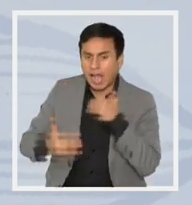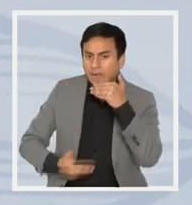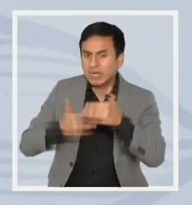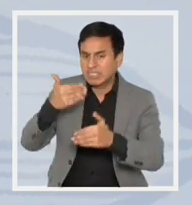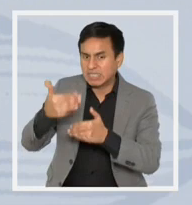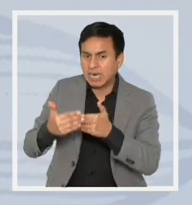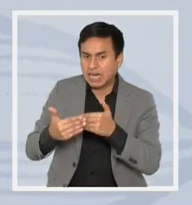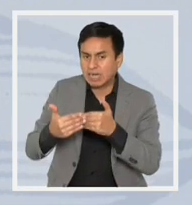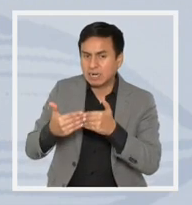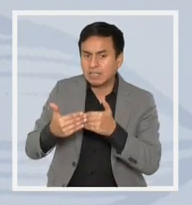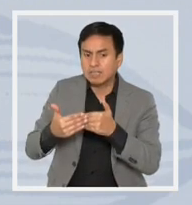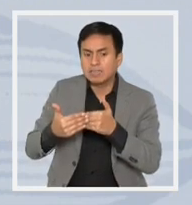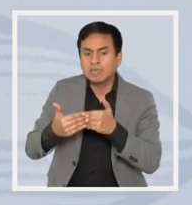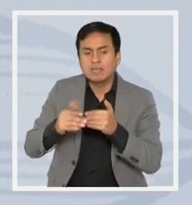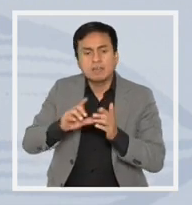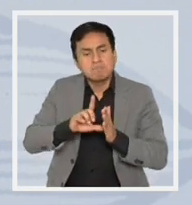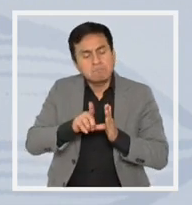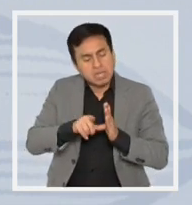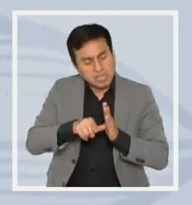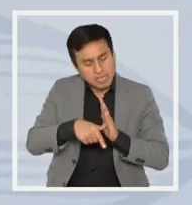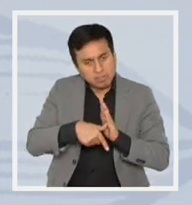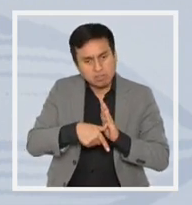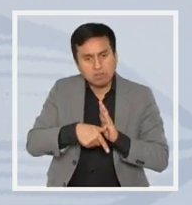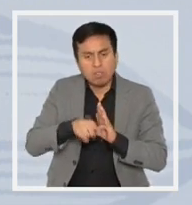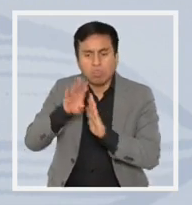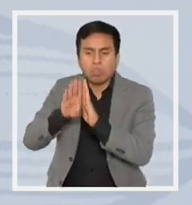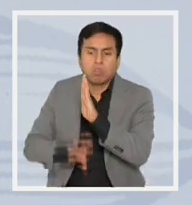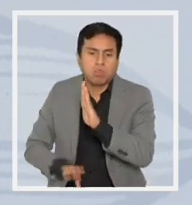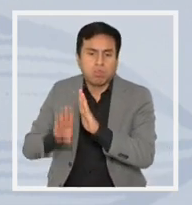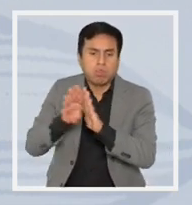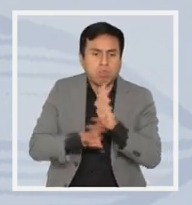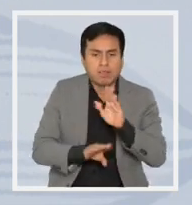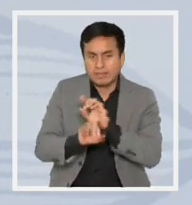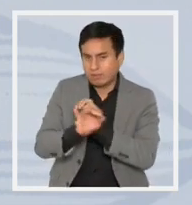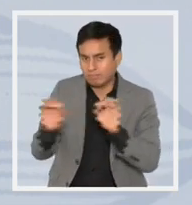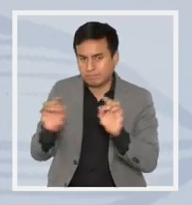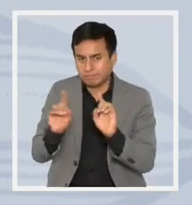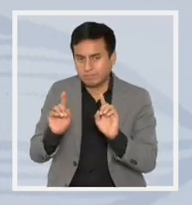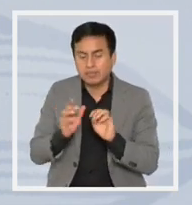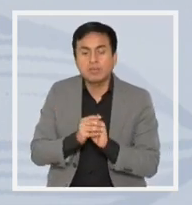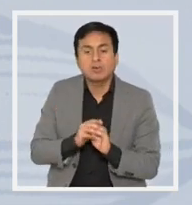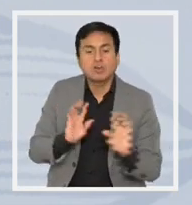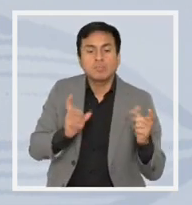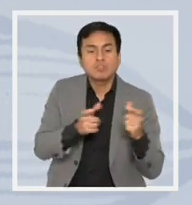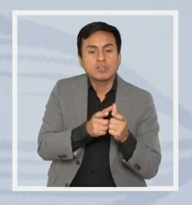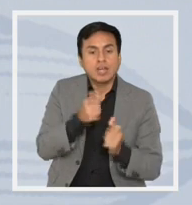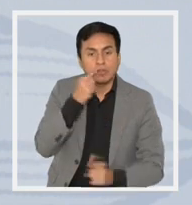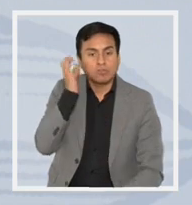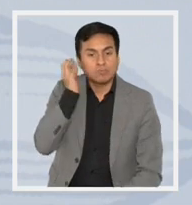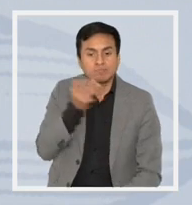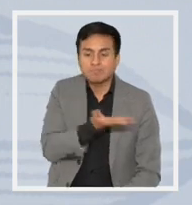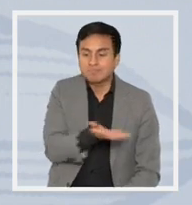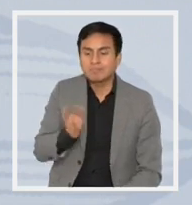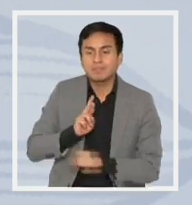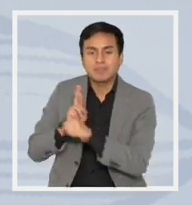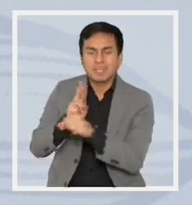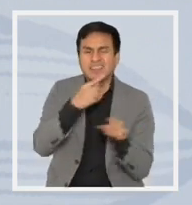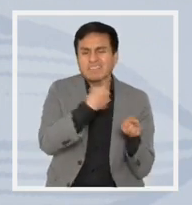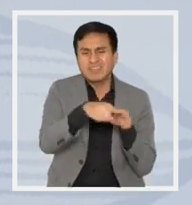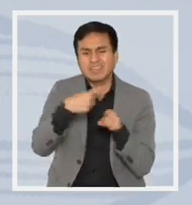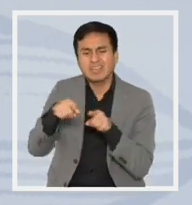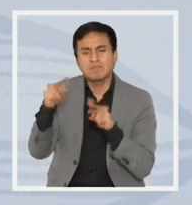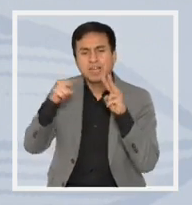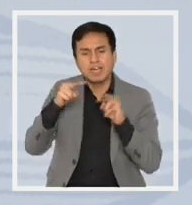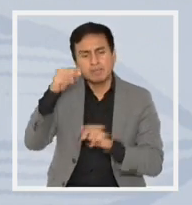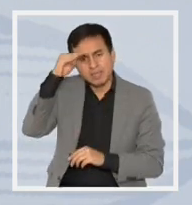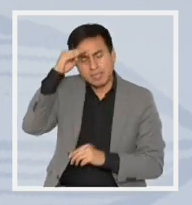avanzar quizás al paso del más lento para que nadie se quede atrás. Y ustedes, comisionados y comisionadas, representan una diversidad de miradas